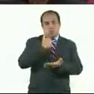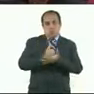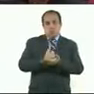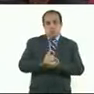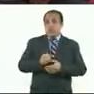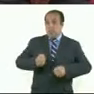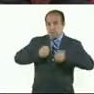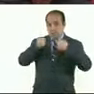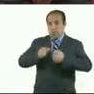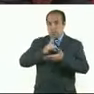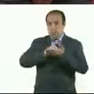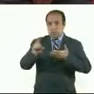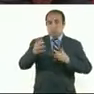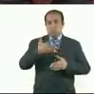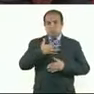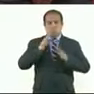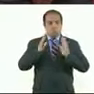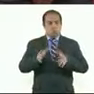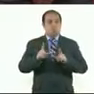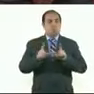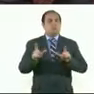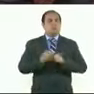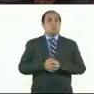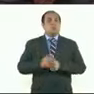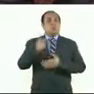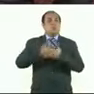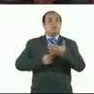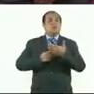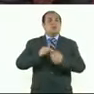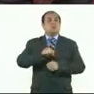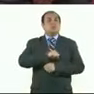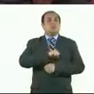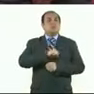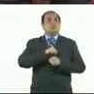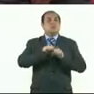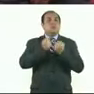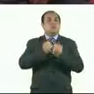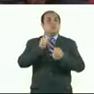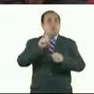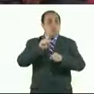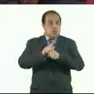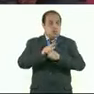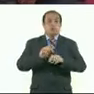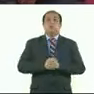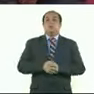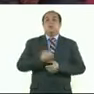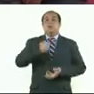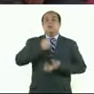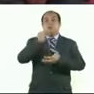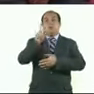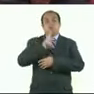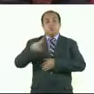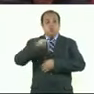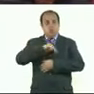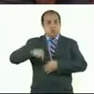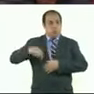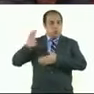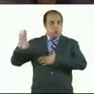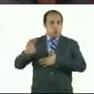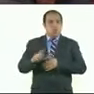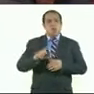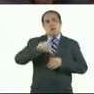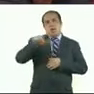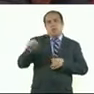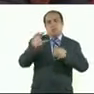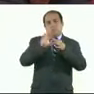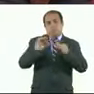derechos que ya están establecidos, de los programas sociales y de la inversión pública en lo que nos hemos comprometido. Y ya les vamos a informar